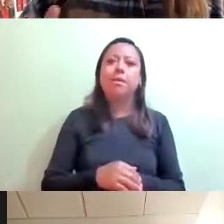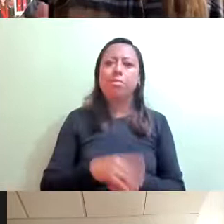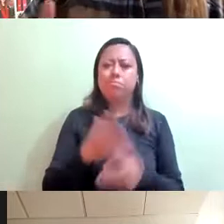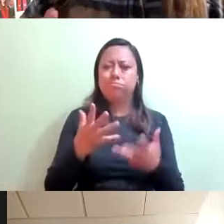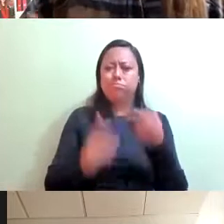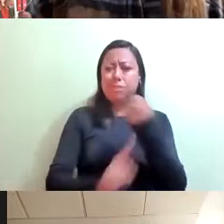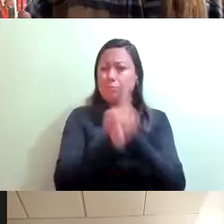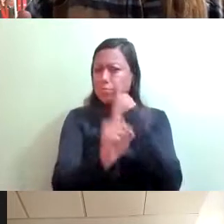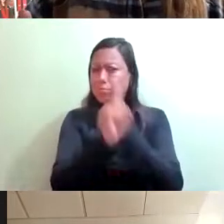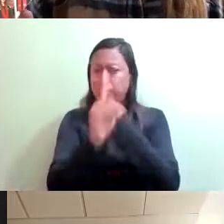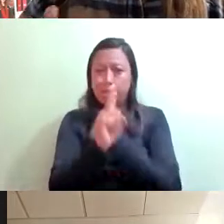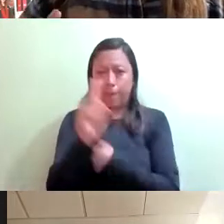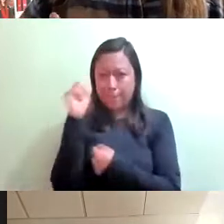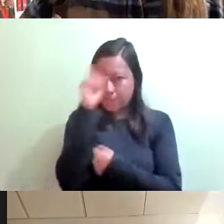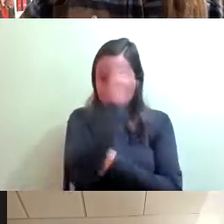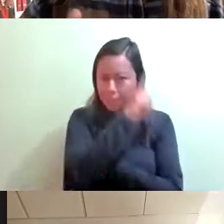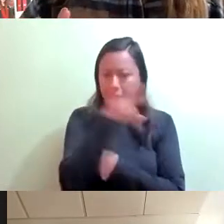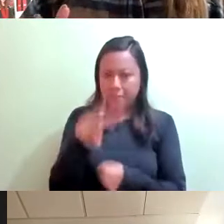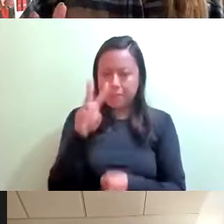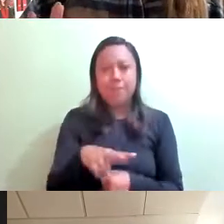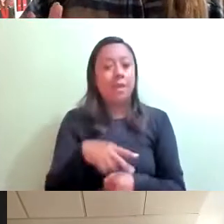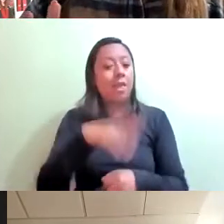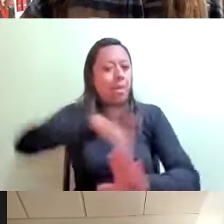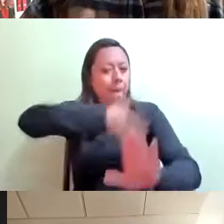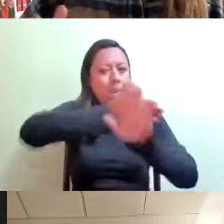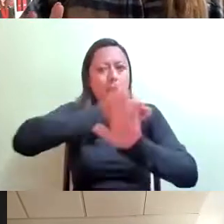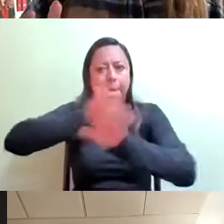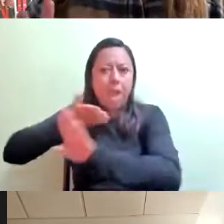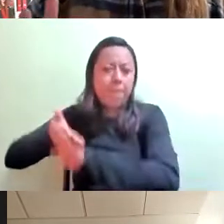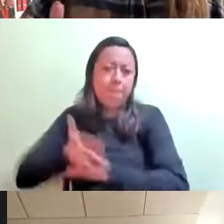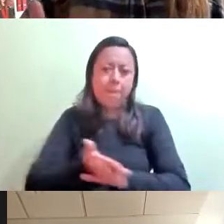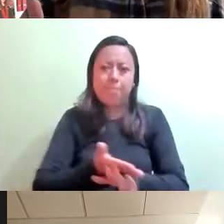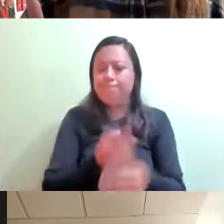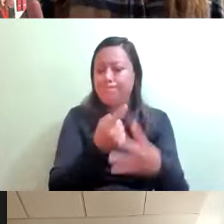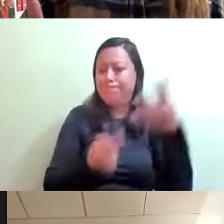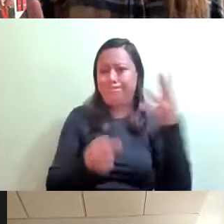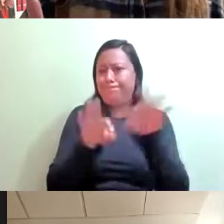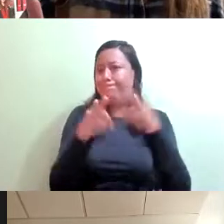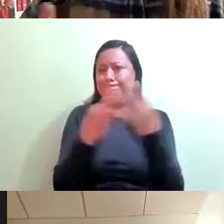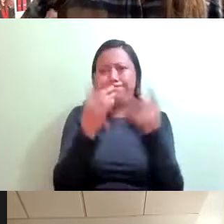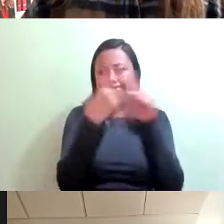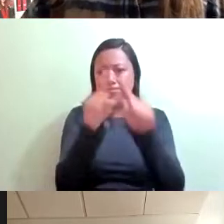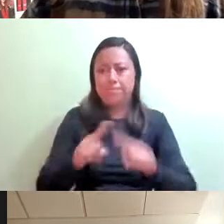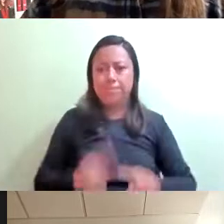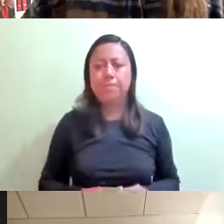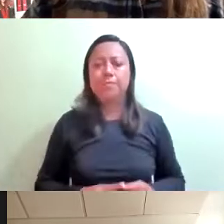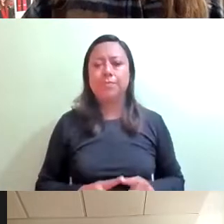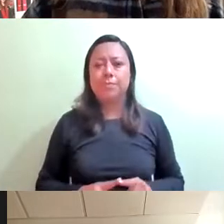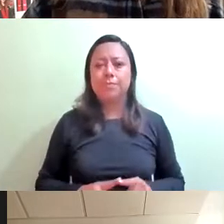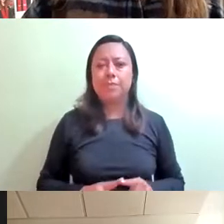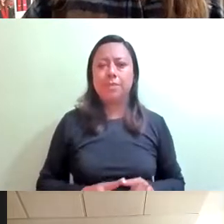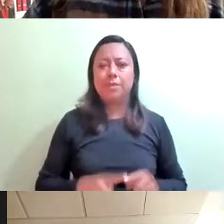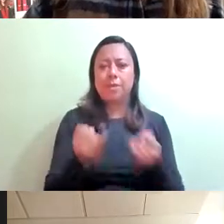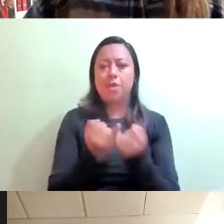conflictivo. Las repercusiones son de todo tipo. La vulneración de